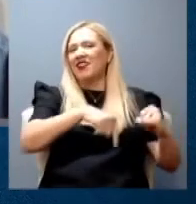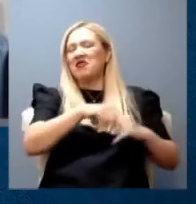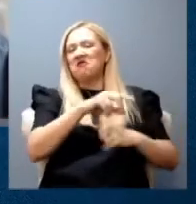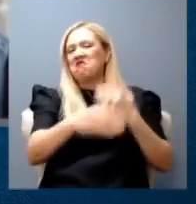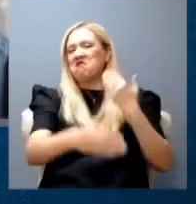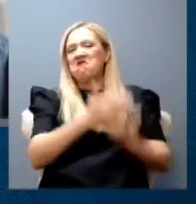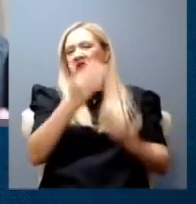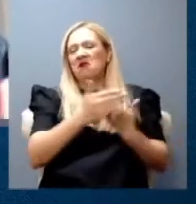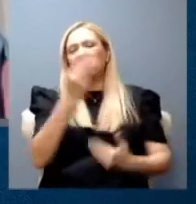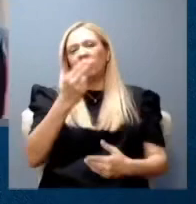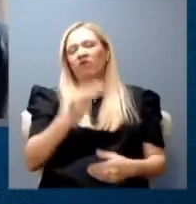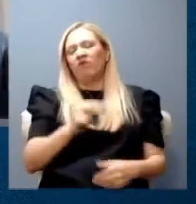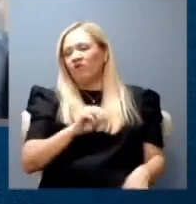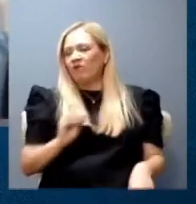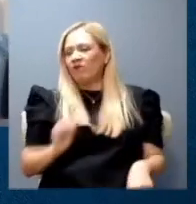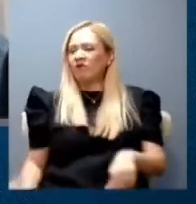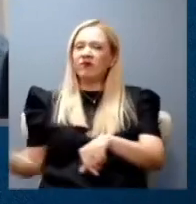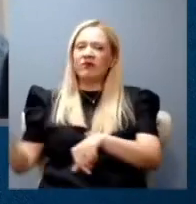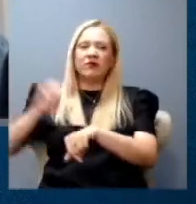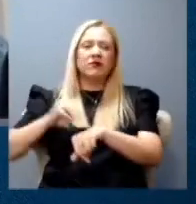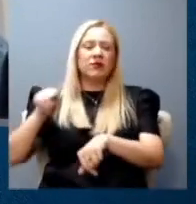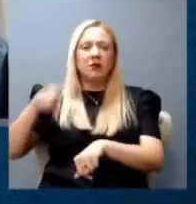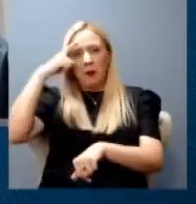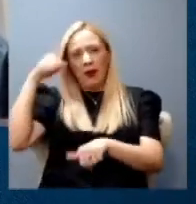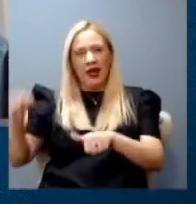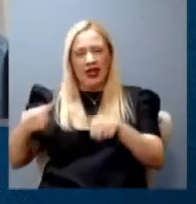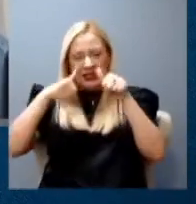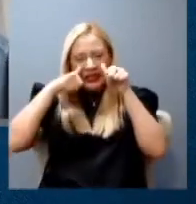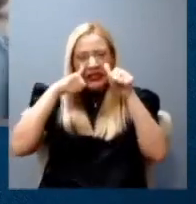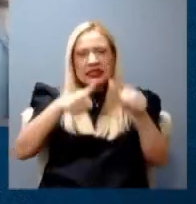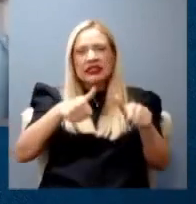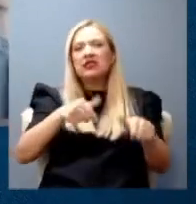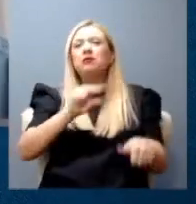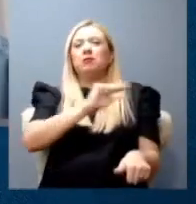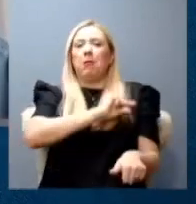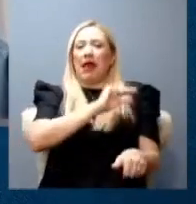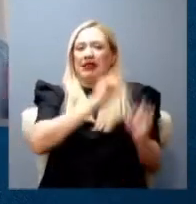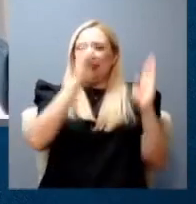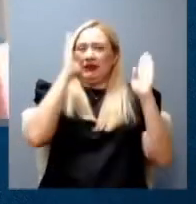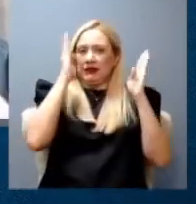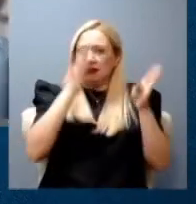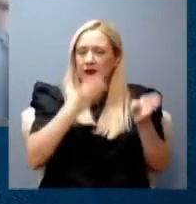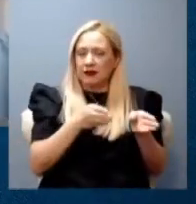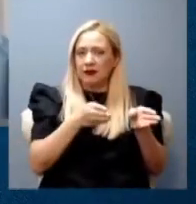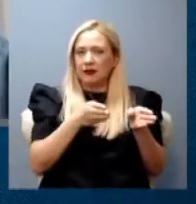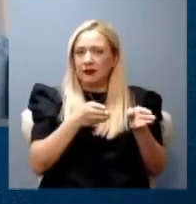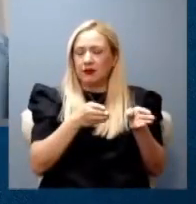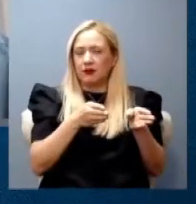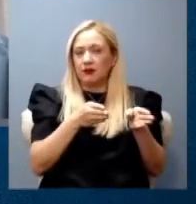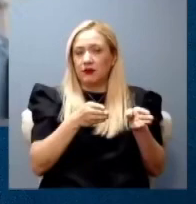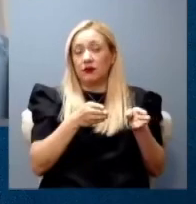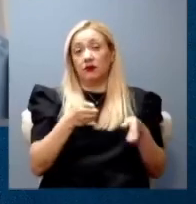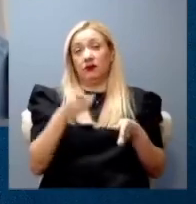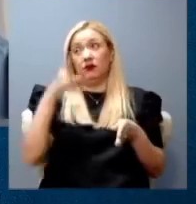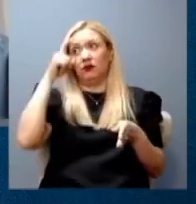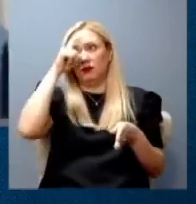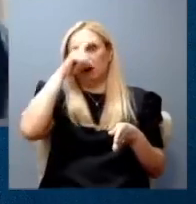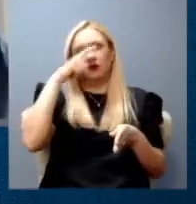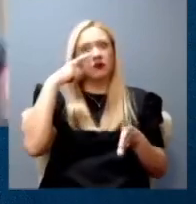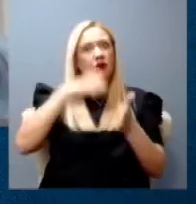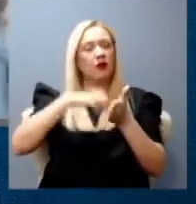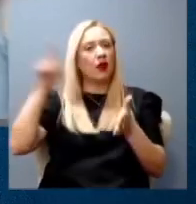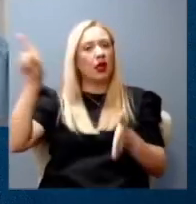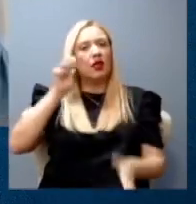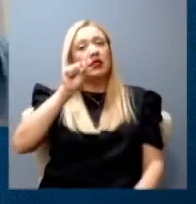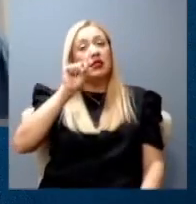mecanismos extraordinarios que nos propone la justicia transicional. Incluso en situaciones tan complejas como Siria, hoy por